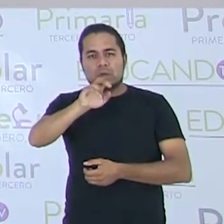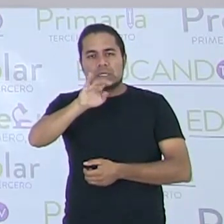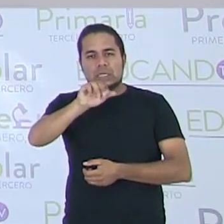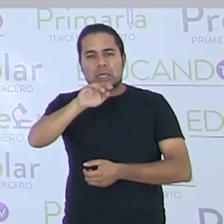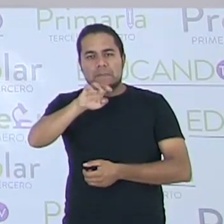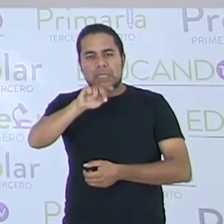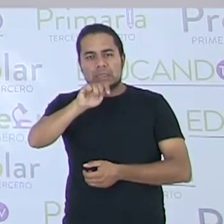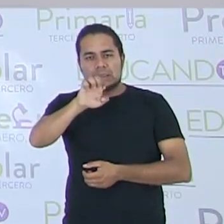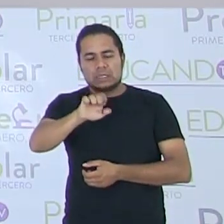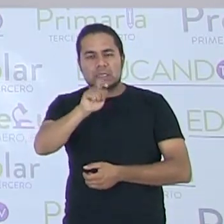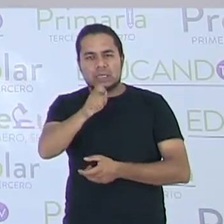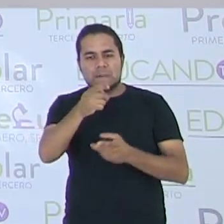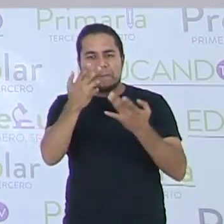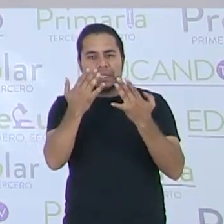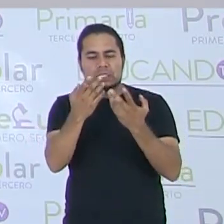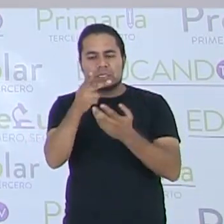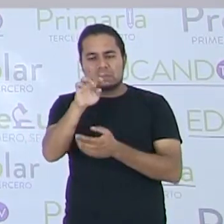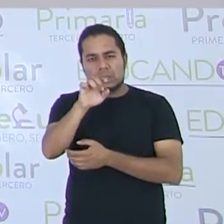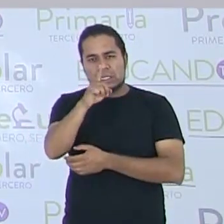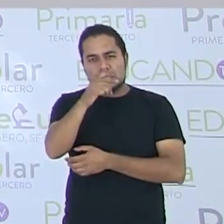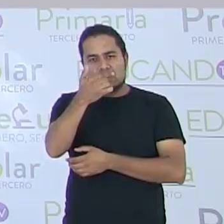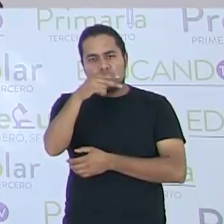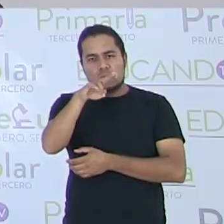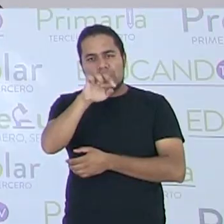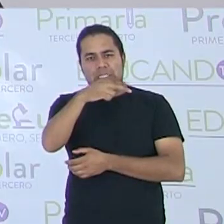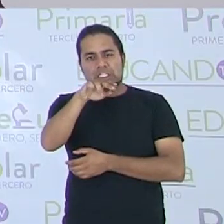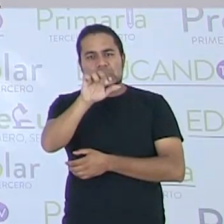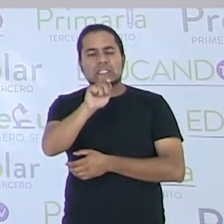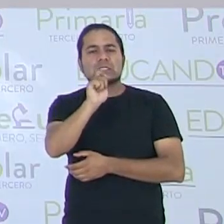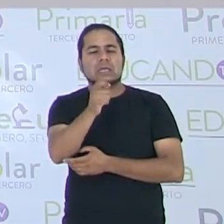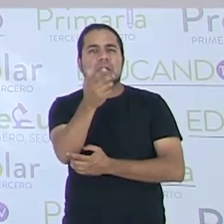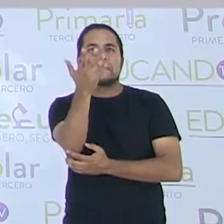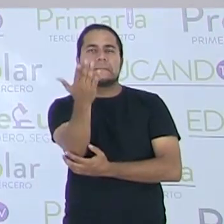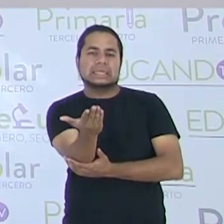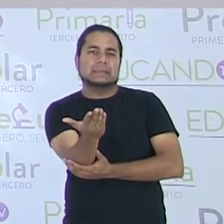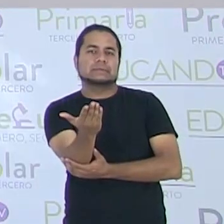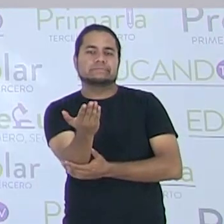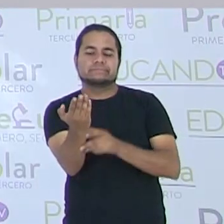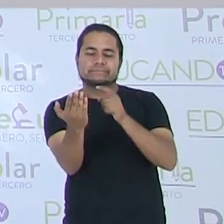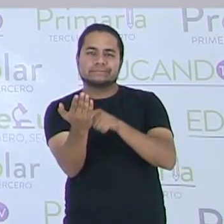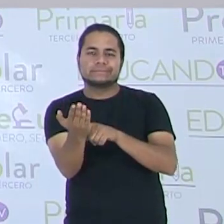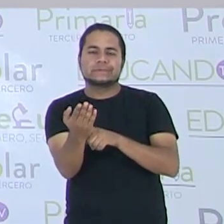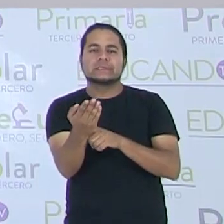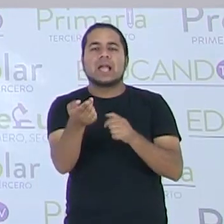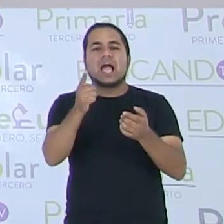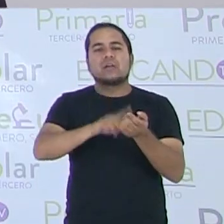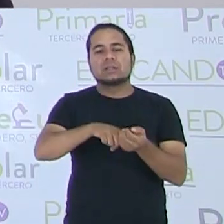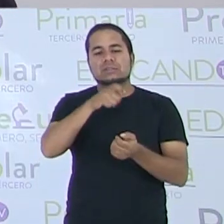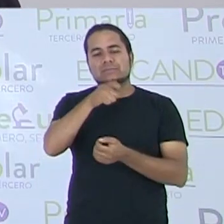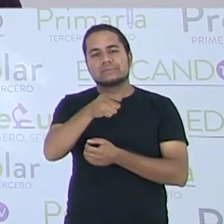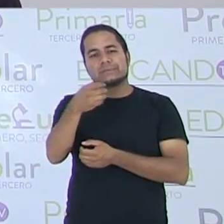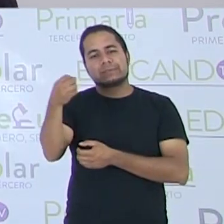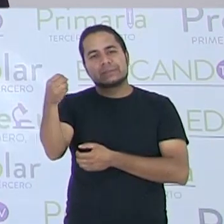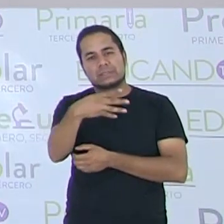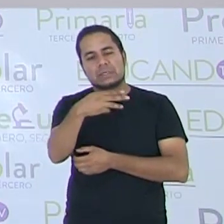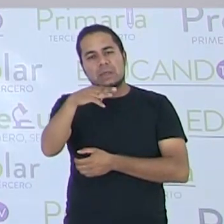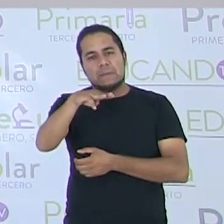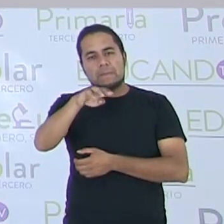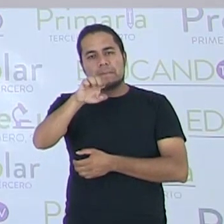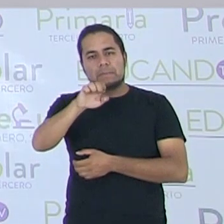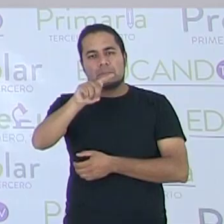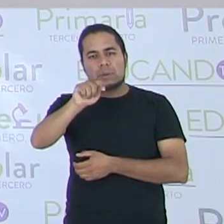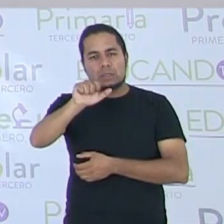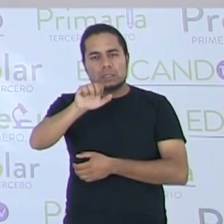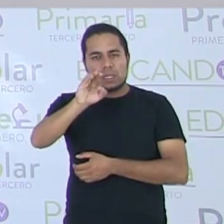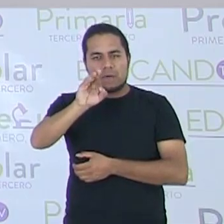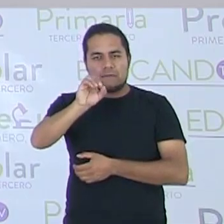dice manitas pedigüeñas que son manitas que piden. Ese es el lenguaje metafórico. También aquí, por